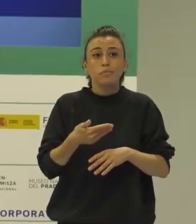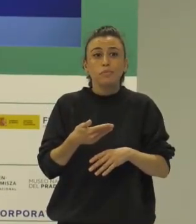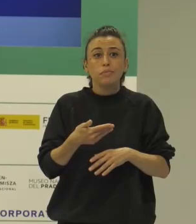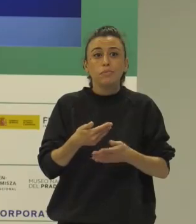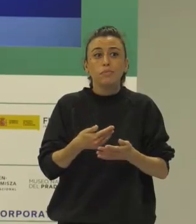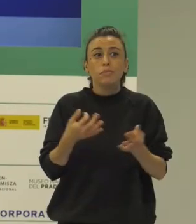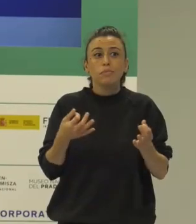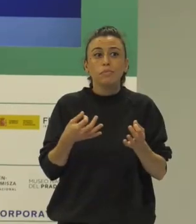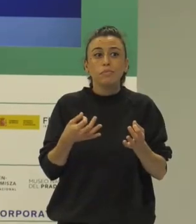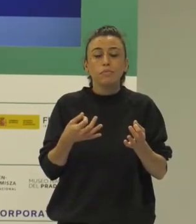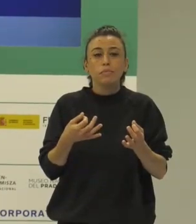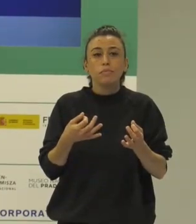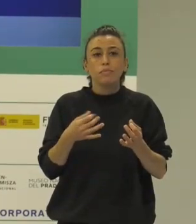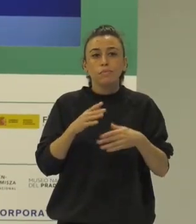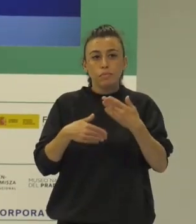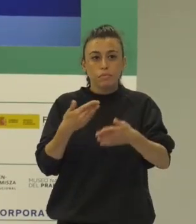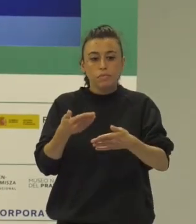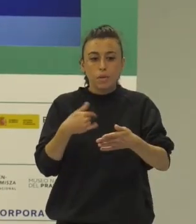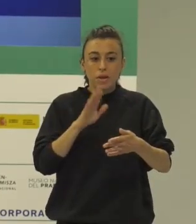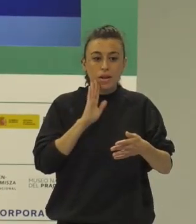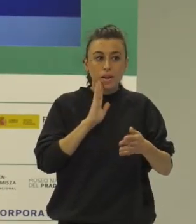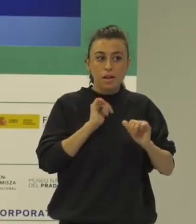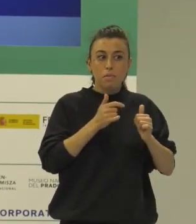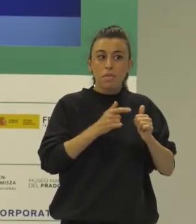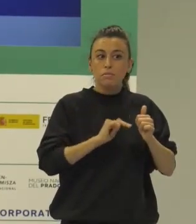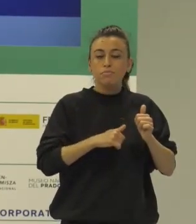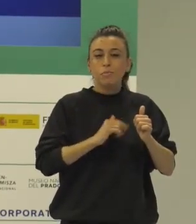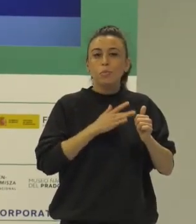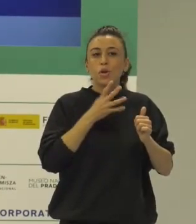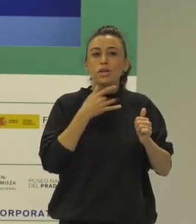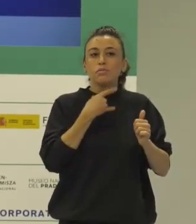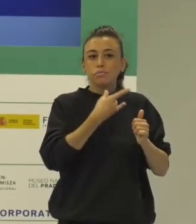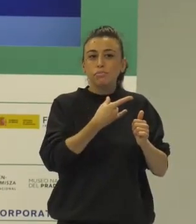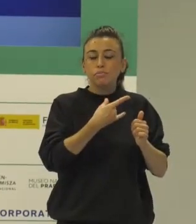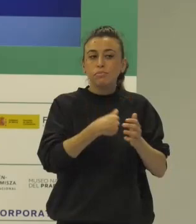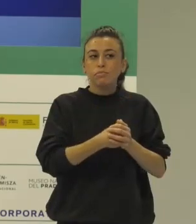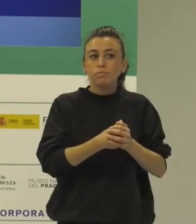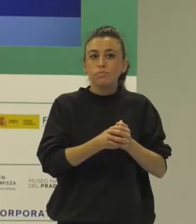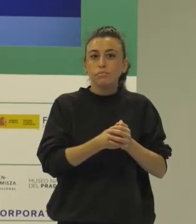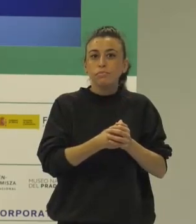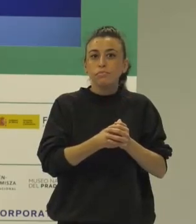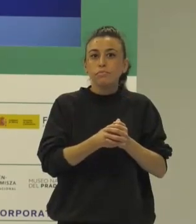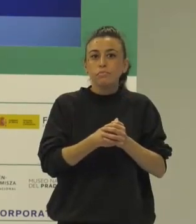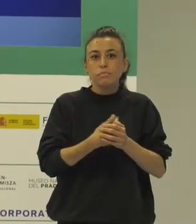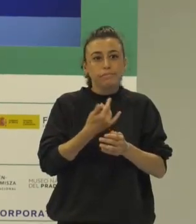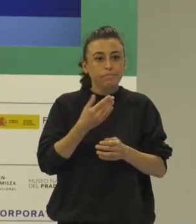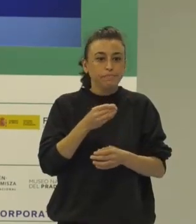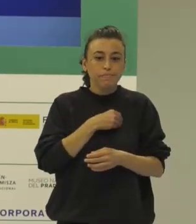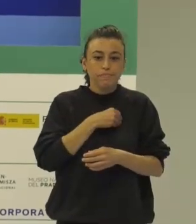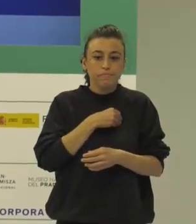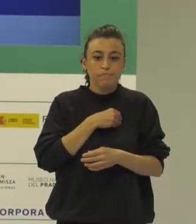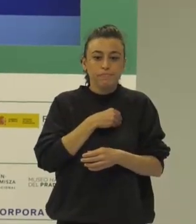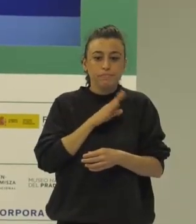amor, esas ganas de abrazar a Cuba. Pero, lamentablemente, eso ya no existe. Fue un proceso que